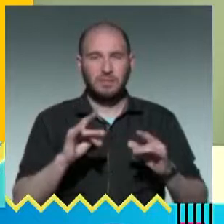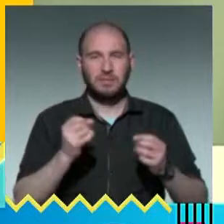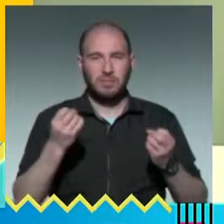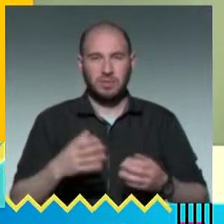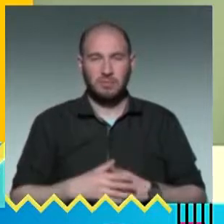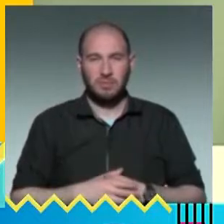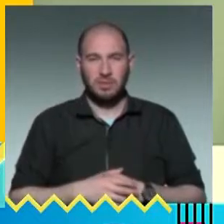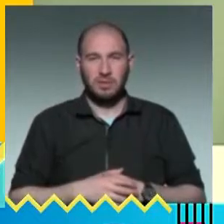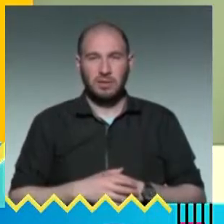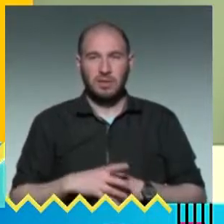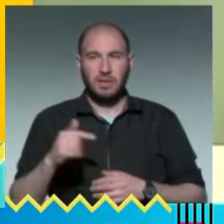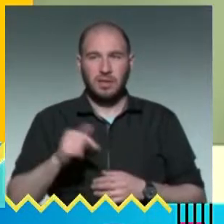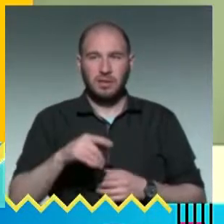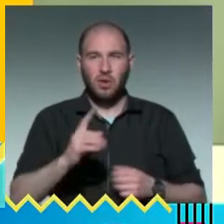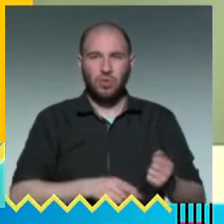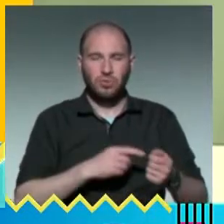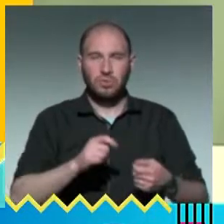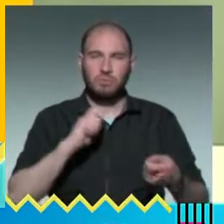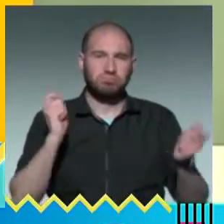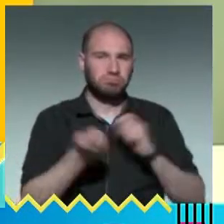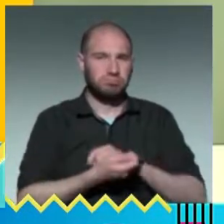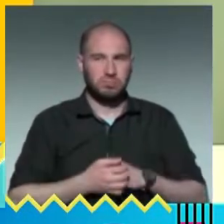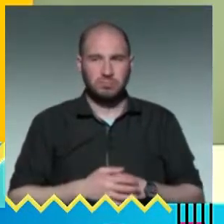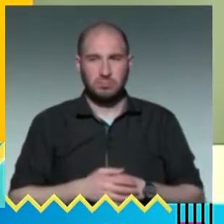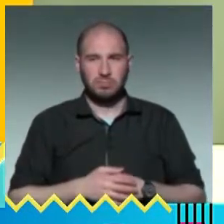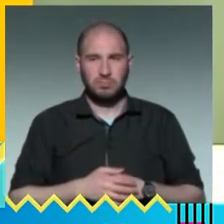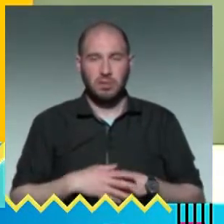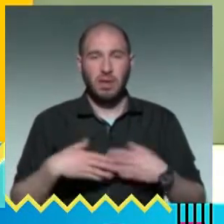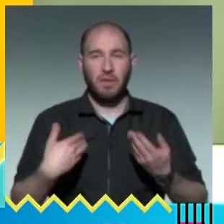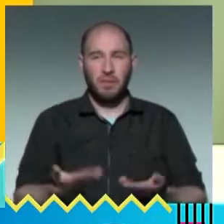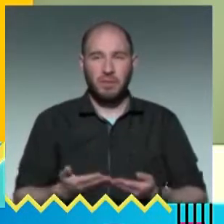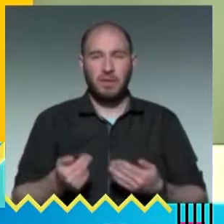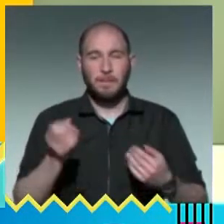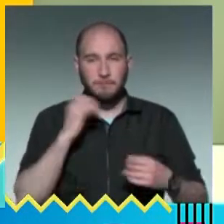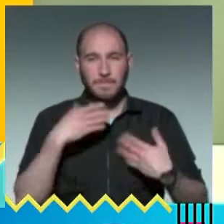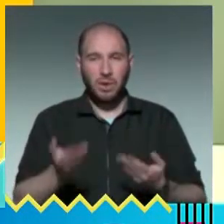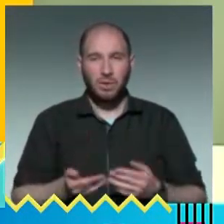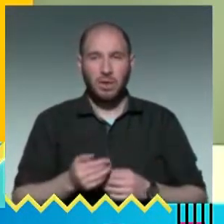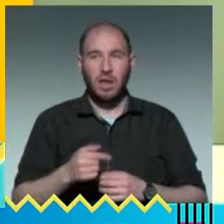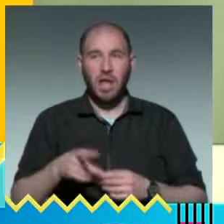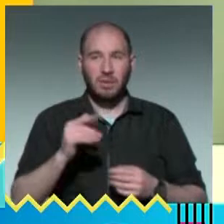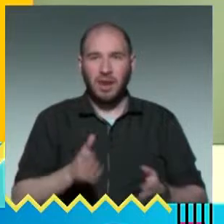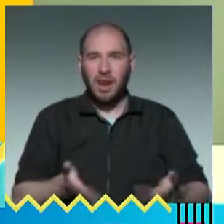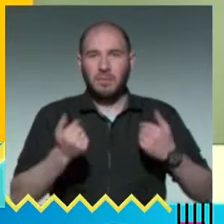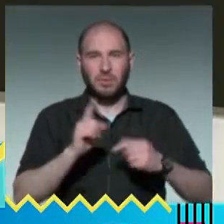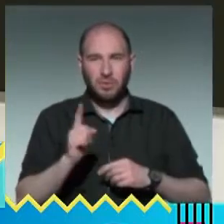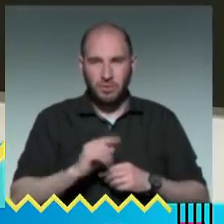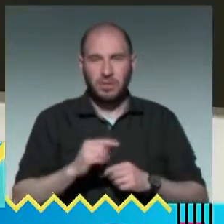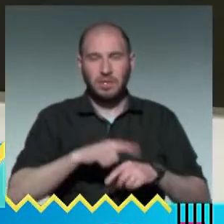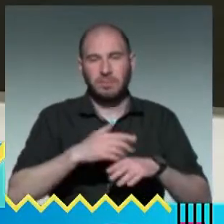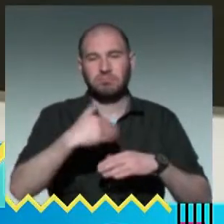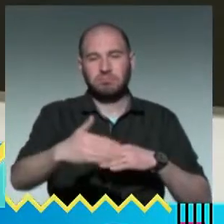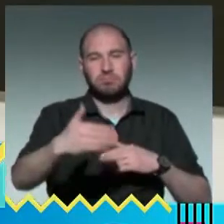porque es cambiar muchos hábitos y muchas costumbres en pos de buscar alguna mejora que probablemente no venga de un día para el otro, que sea a mediano y largo